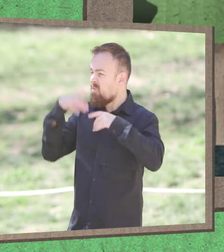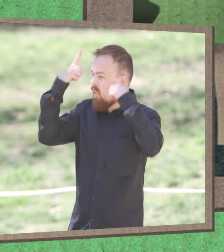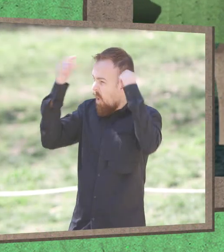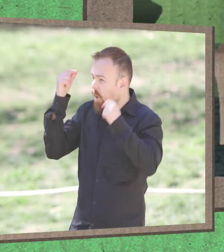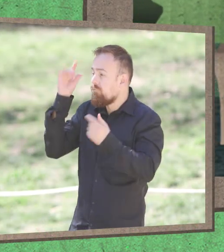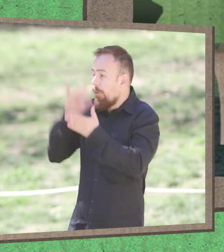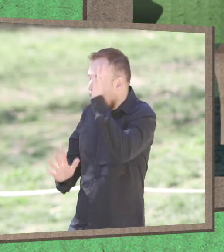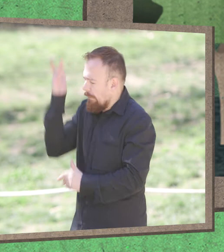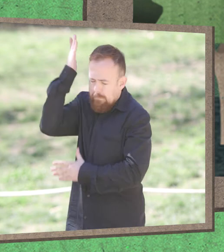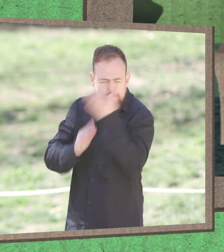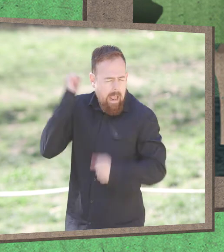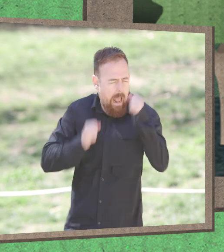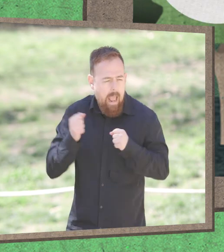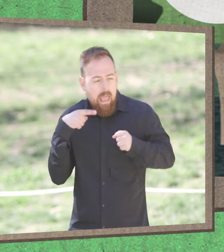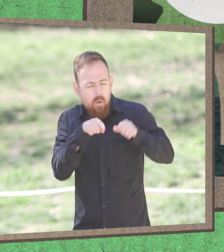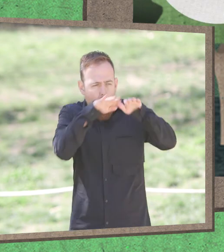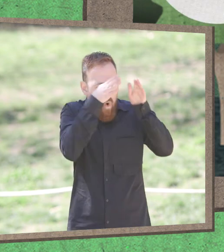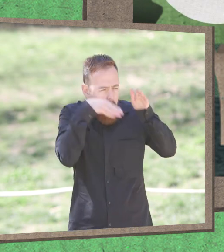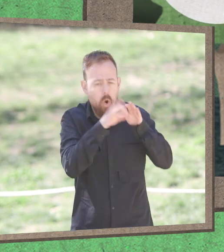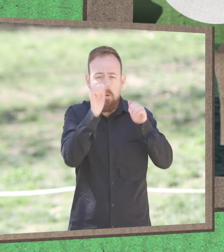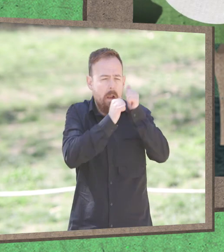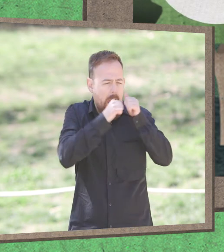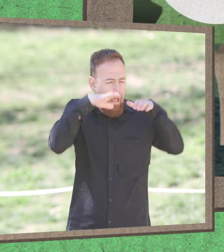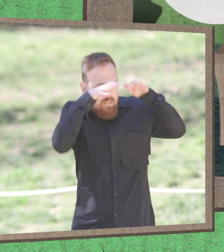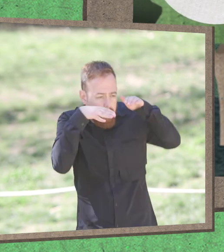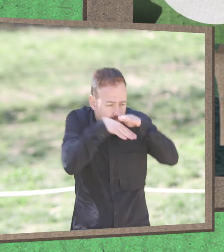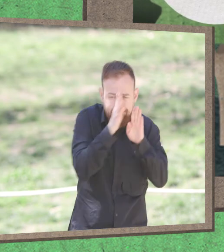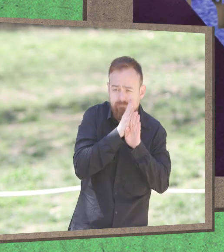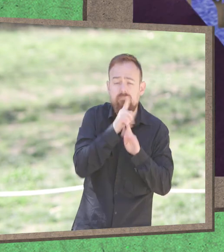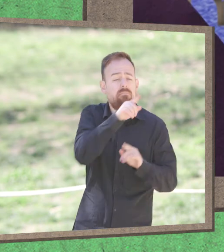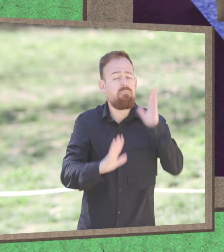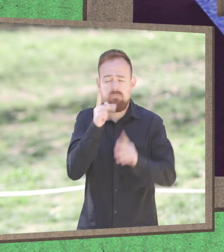Ya entiendo. Nosotros siempre corríamos a zonas donde hay muchas